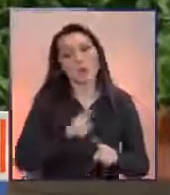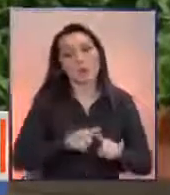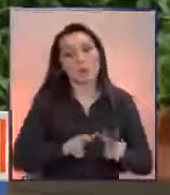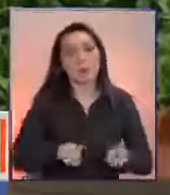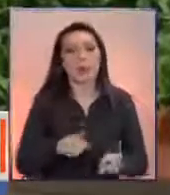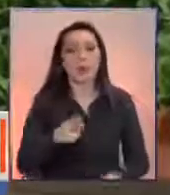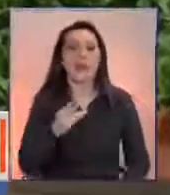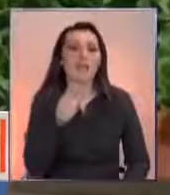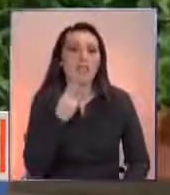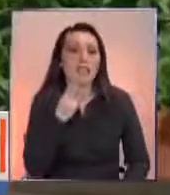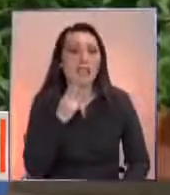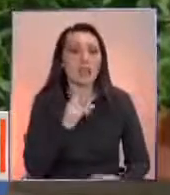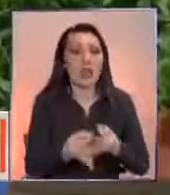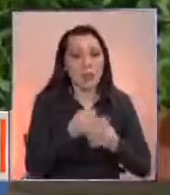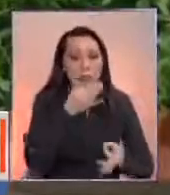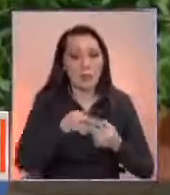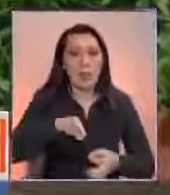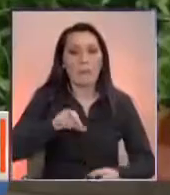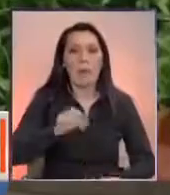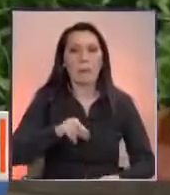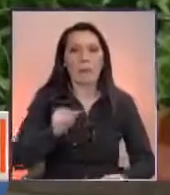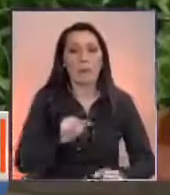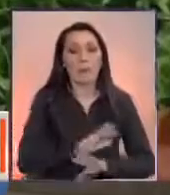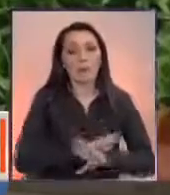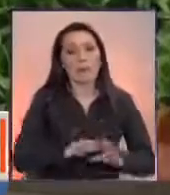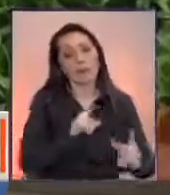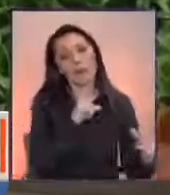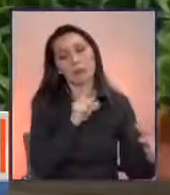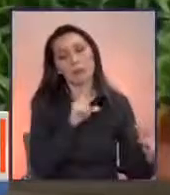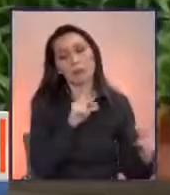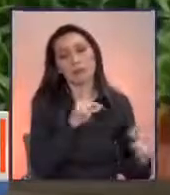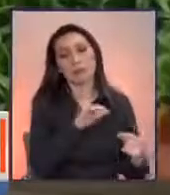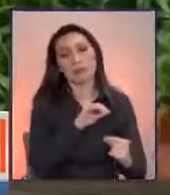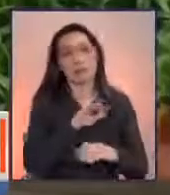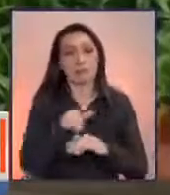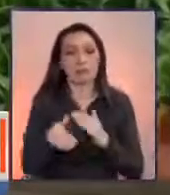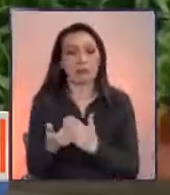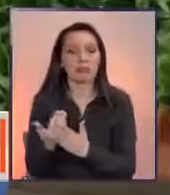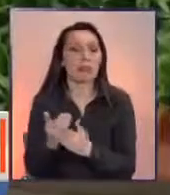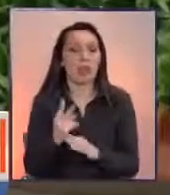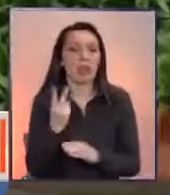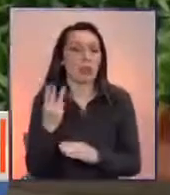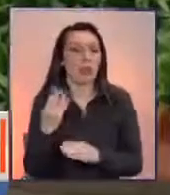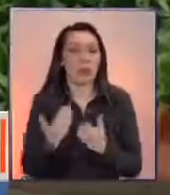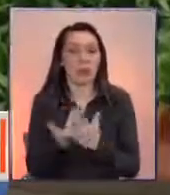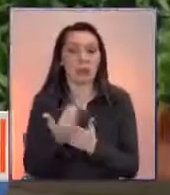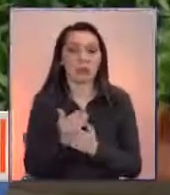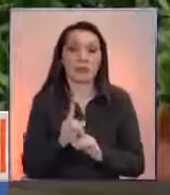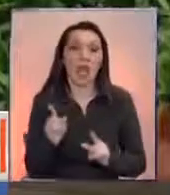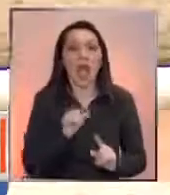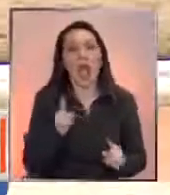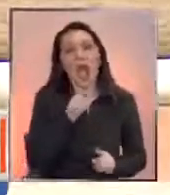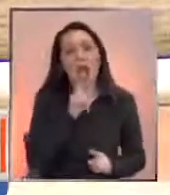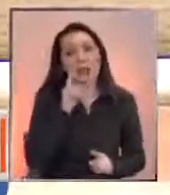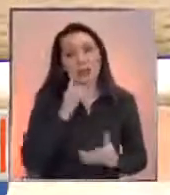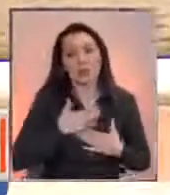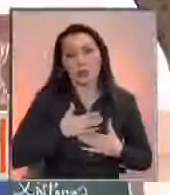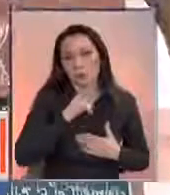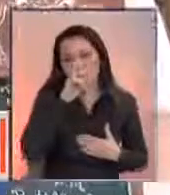y unas tapitas y con eso cenas y charlas hasta las 2 de la mañana. Y eso es un poco como nuestro estilo.